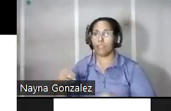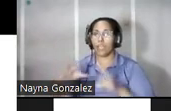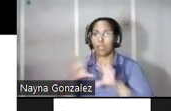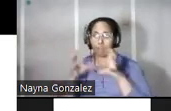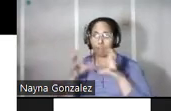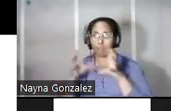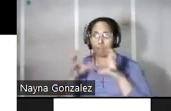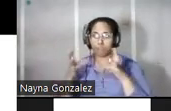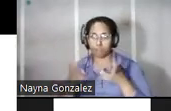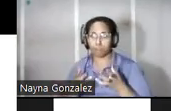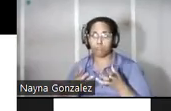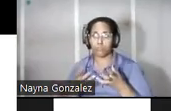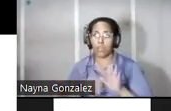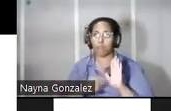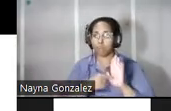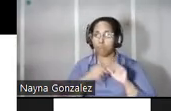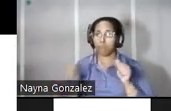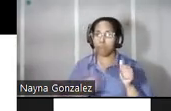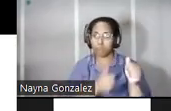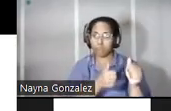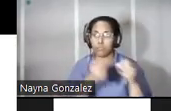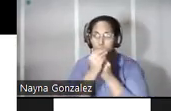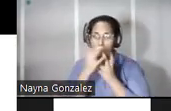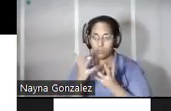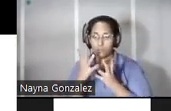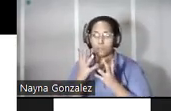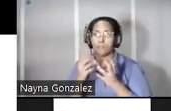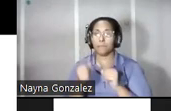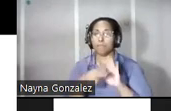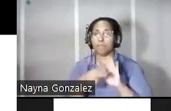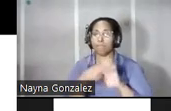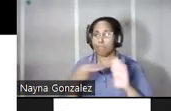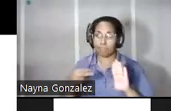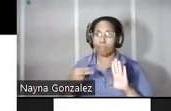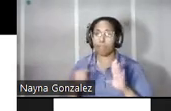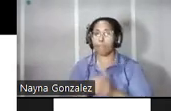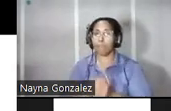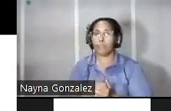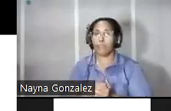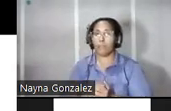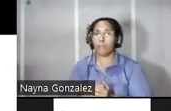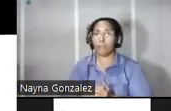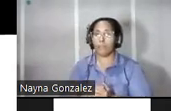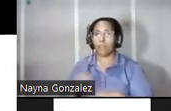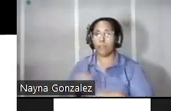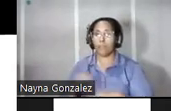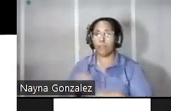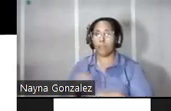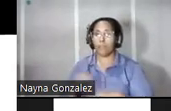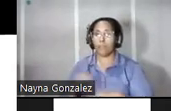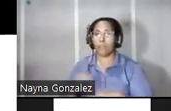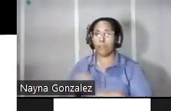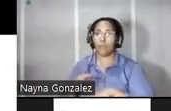describía brevemente lo ocurrido y se vinculaba el innombrable episodio con los efectos de la